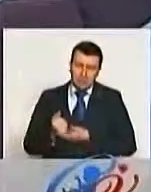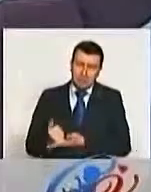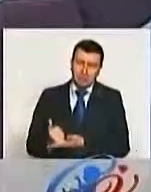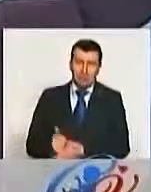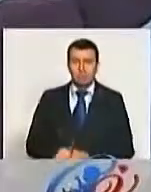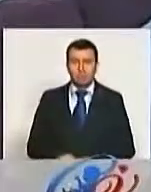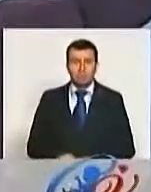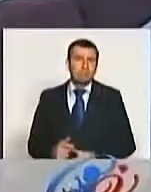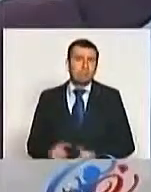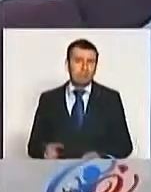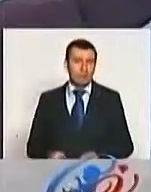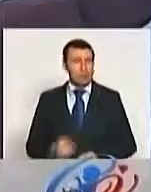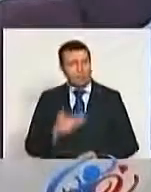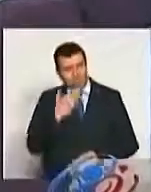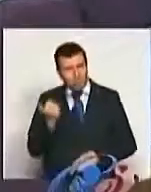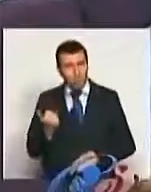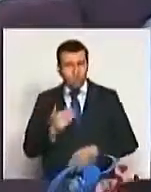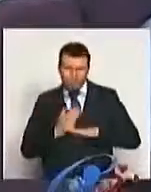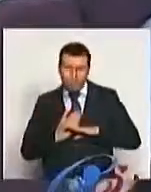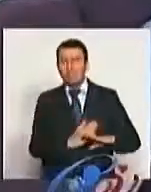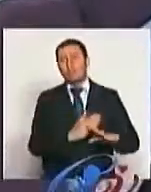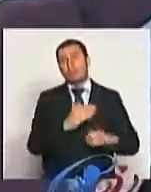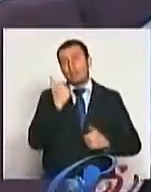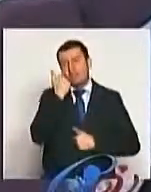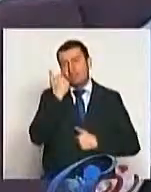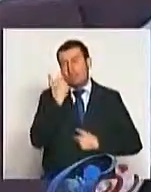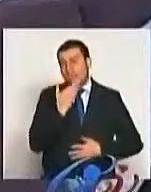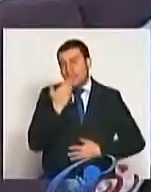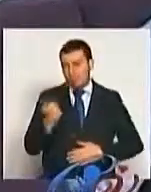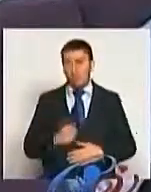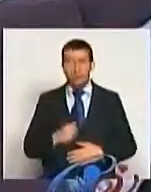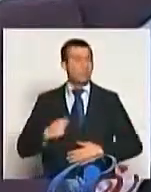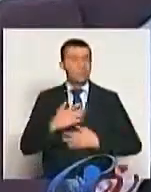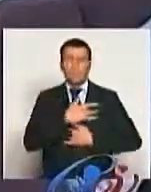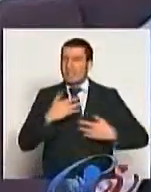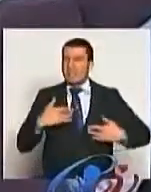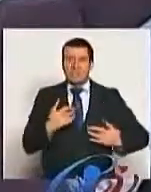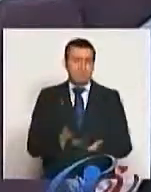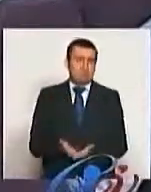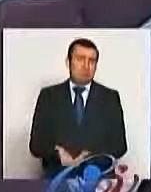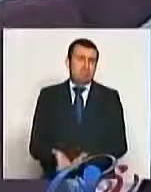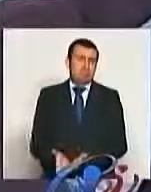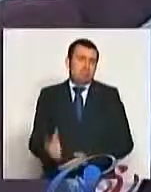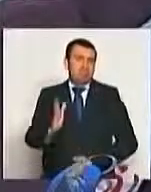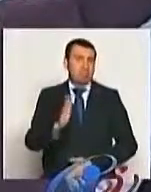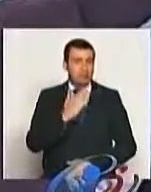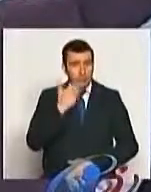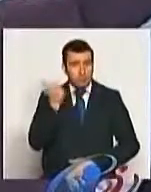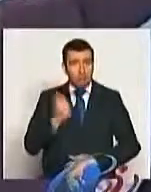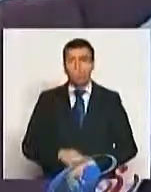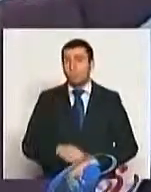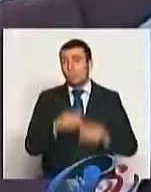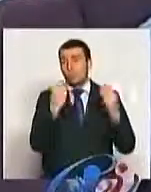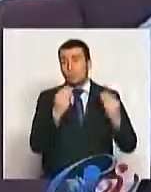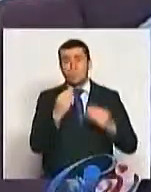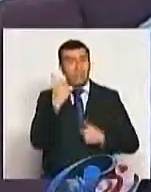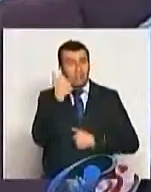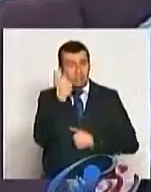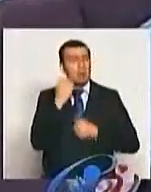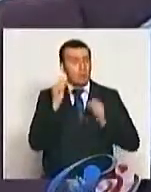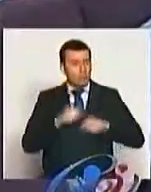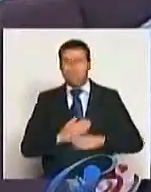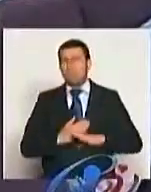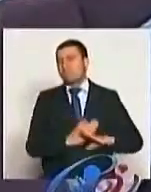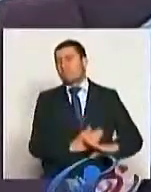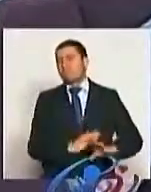cuerpo, es muy complicado uno poder organizar todo, cuando la gran mayoría de enfermedades se pueden prevenir. Yo insisto